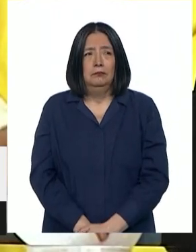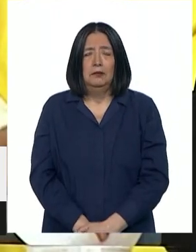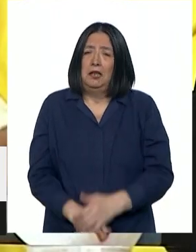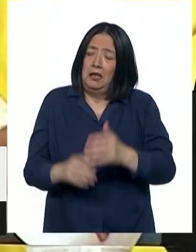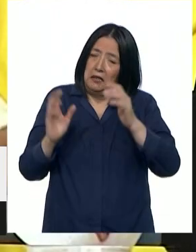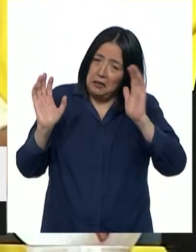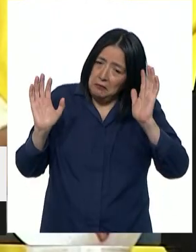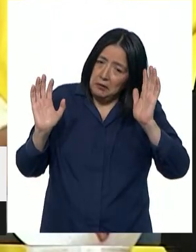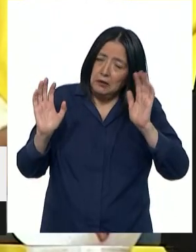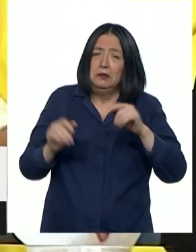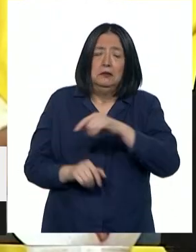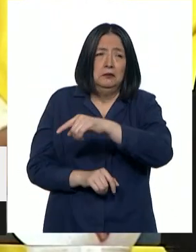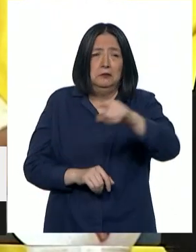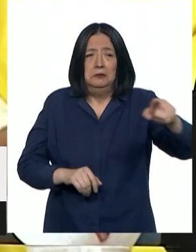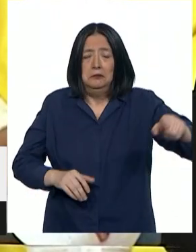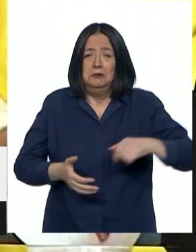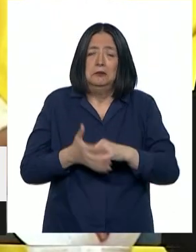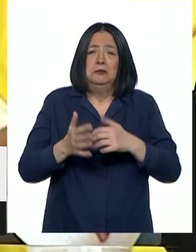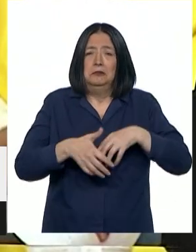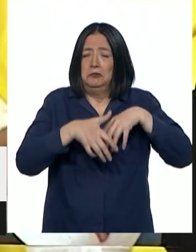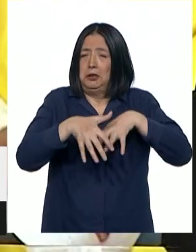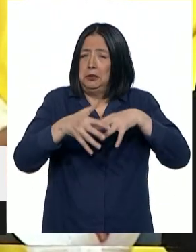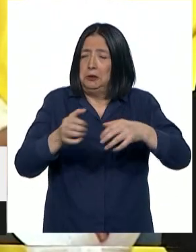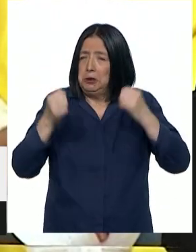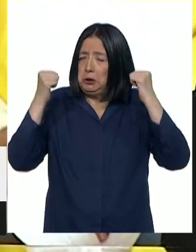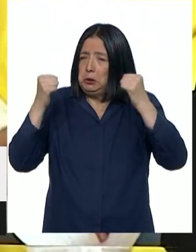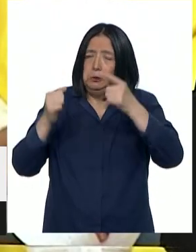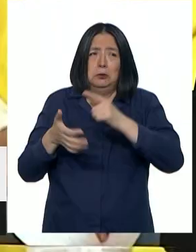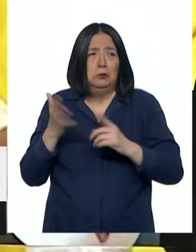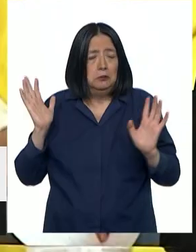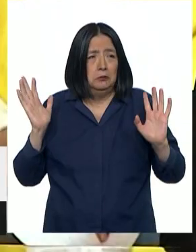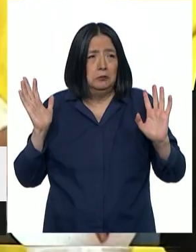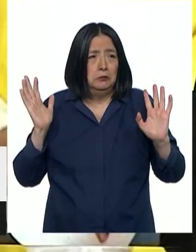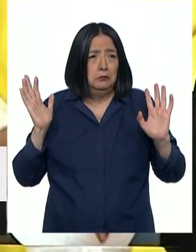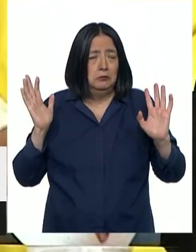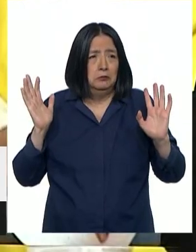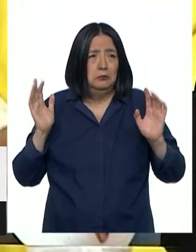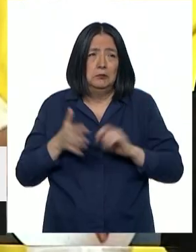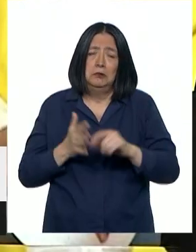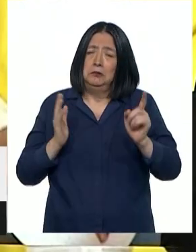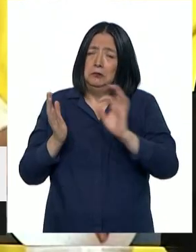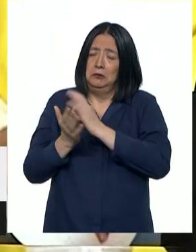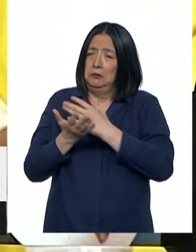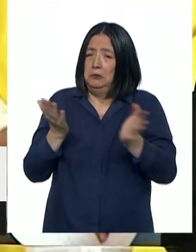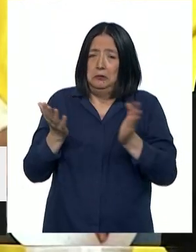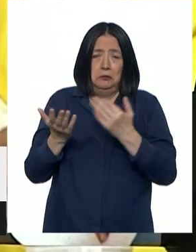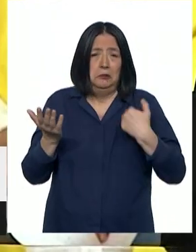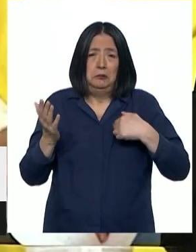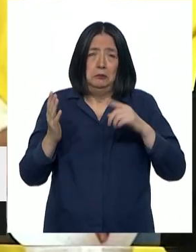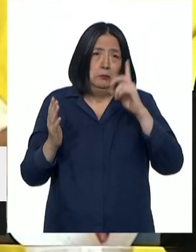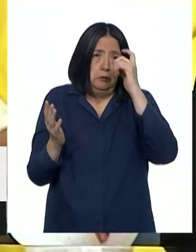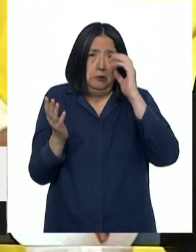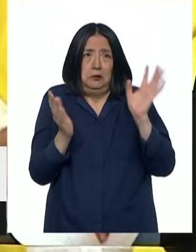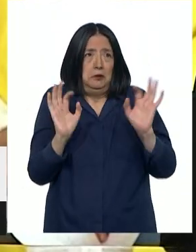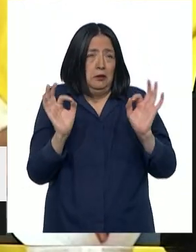A ver si de vuestra plataforma de lucha, que no sean estas las políticas, que no estén en nuestras manos